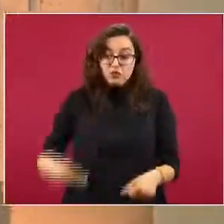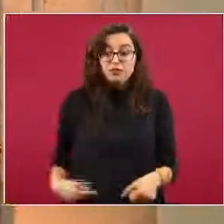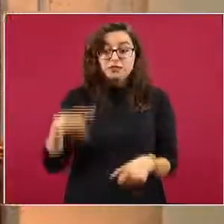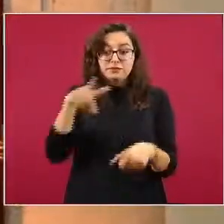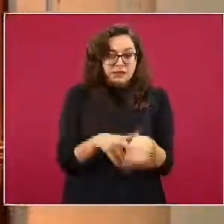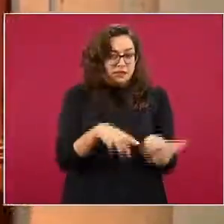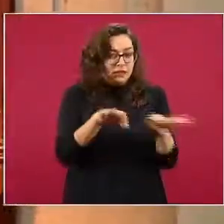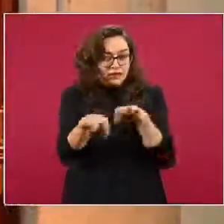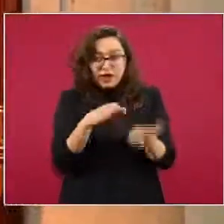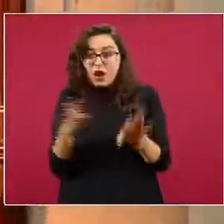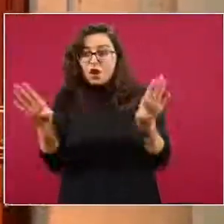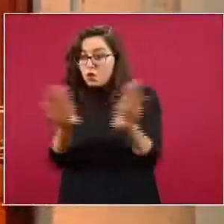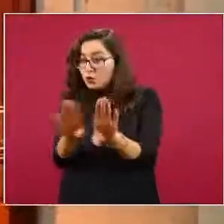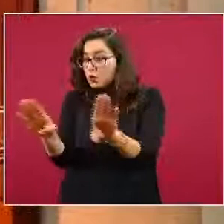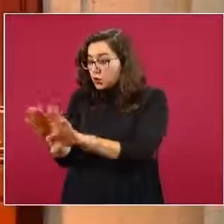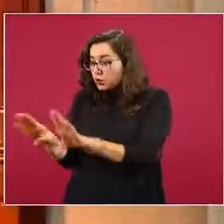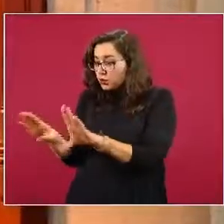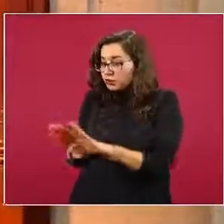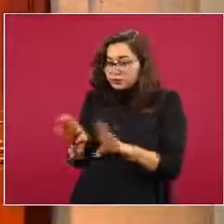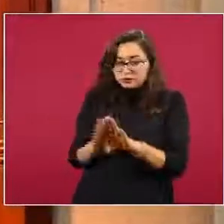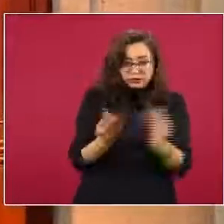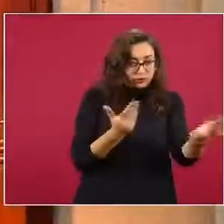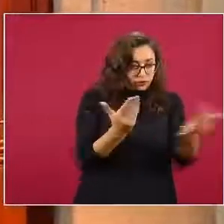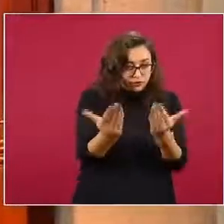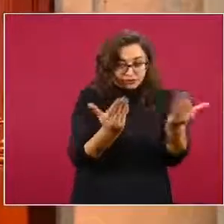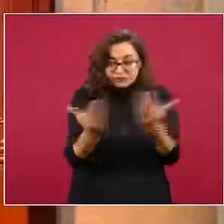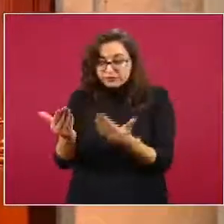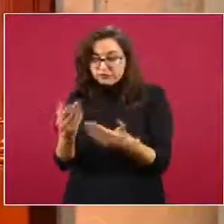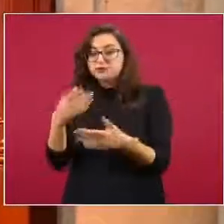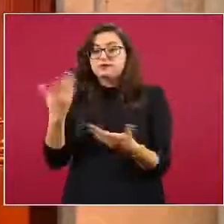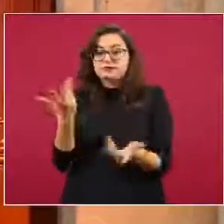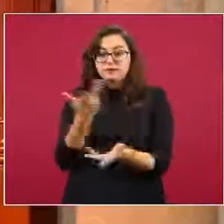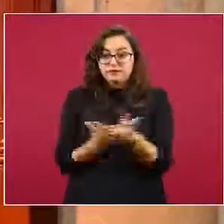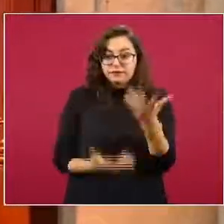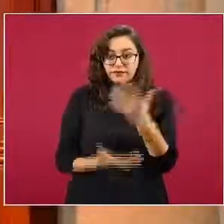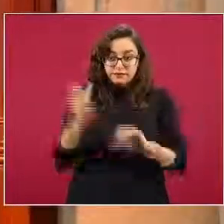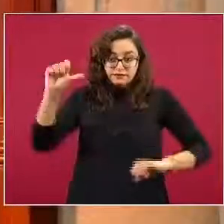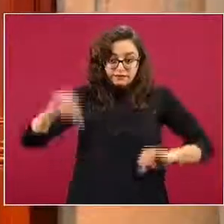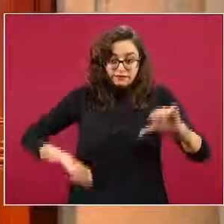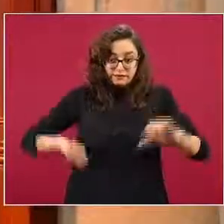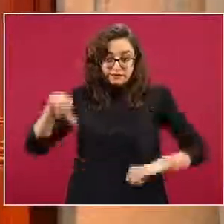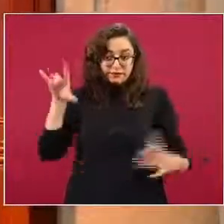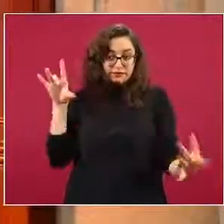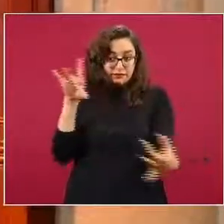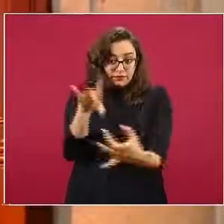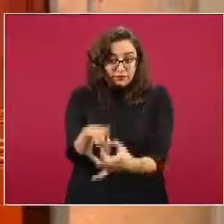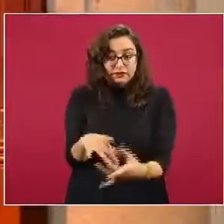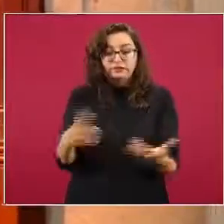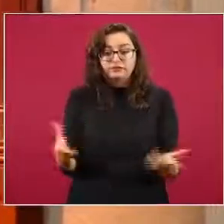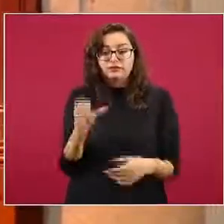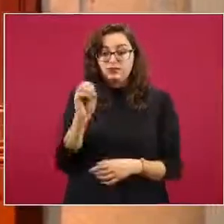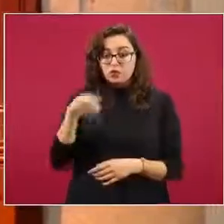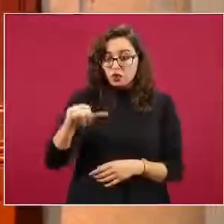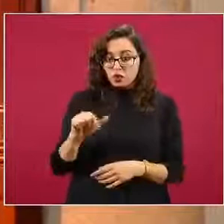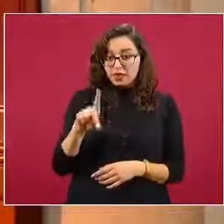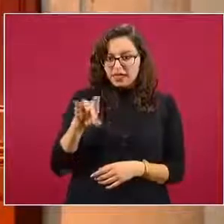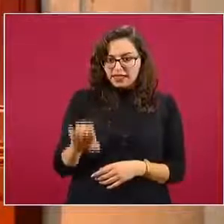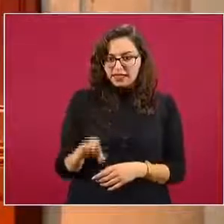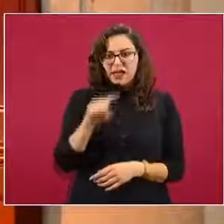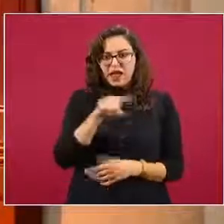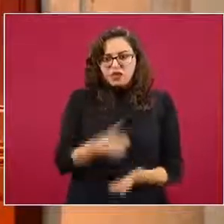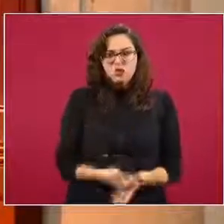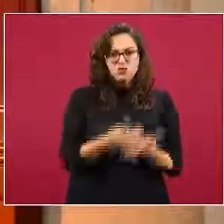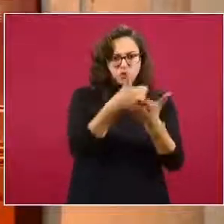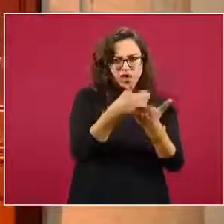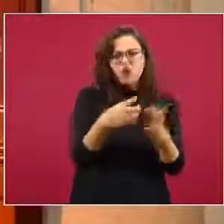municipales para poder integrarnos y poder adaptar las acciones que ya estábamos teniendo, ¿no? cómo CONADE hace que sus acciones sean